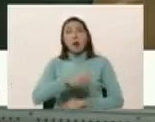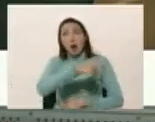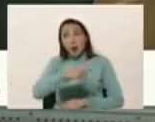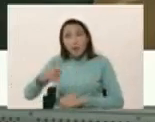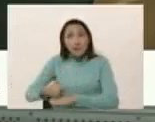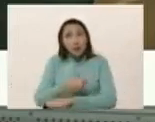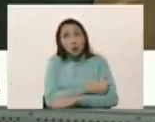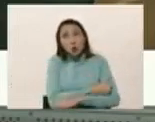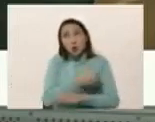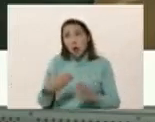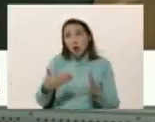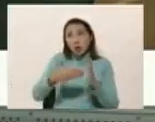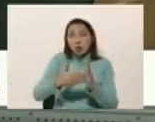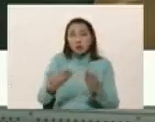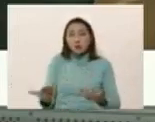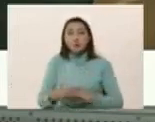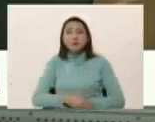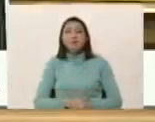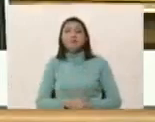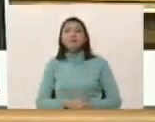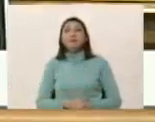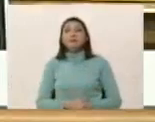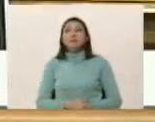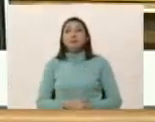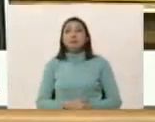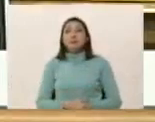que lo infrinjan entonces no presidente